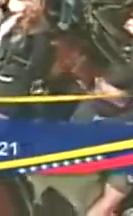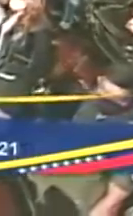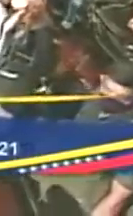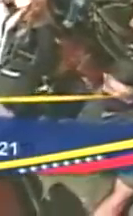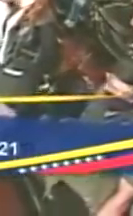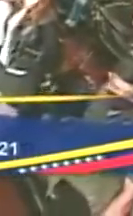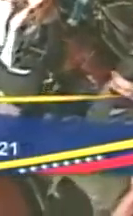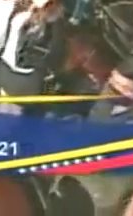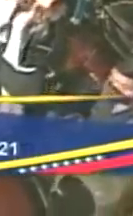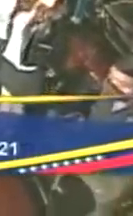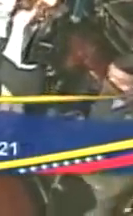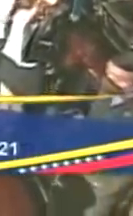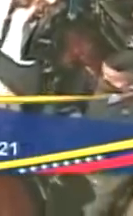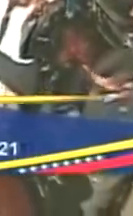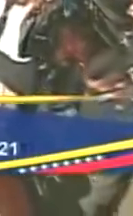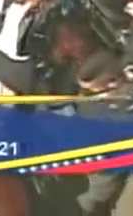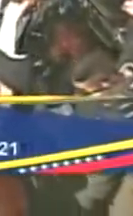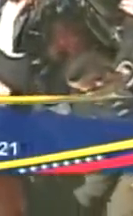¿Qué te